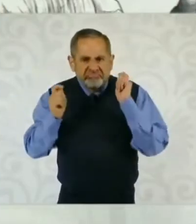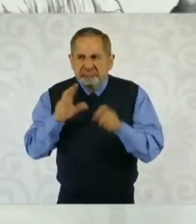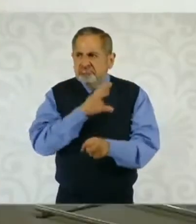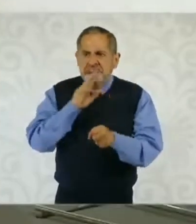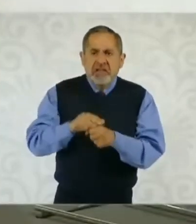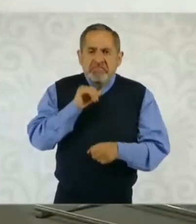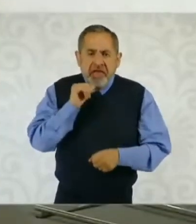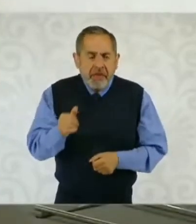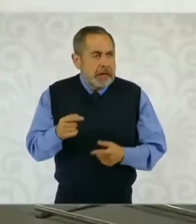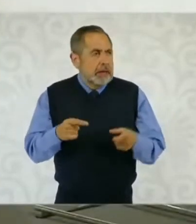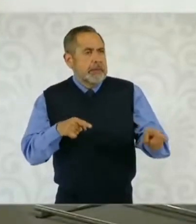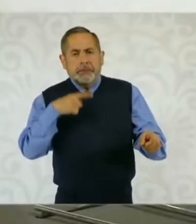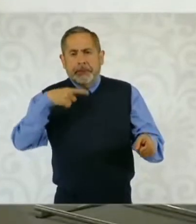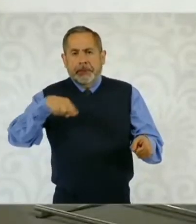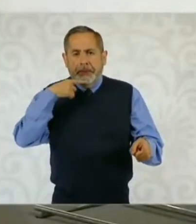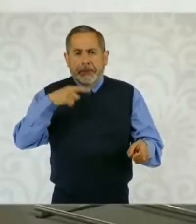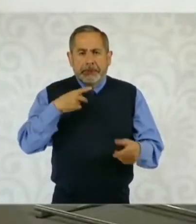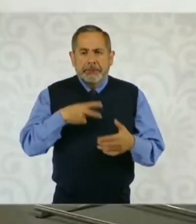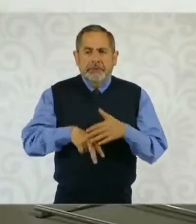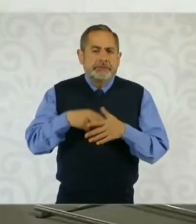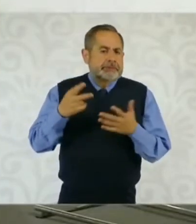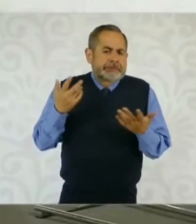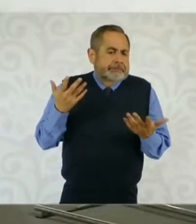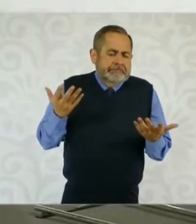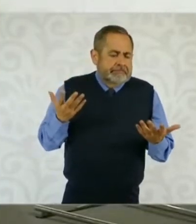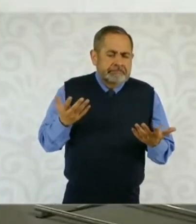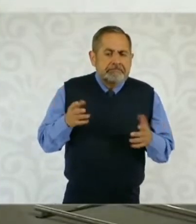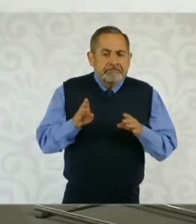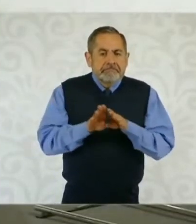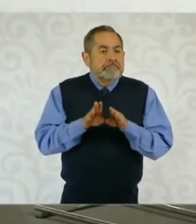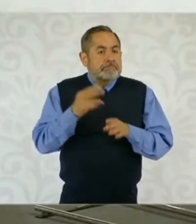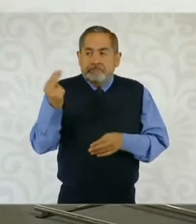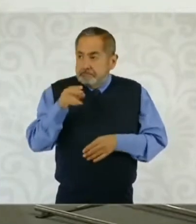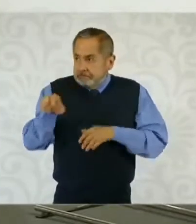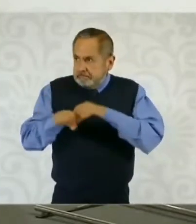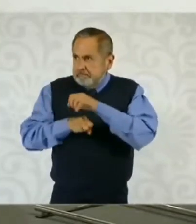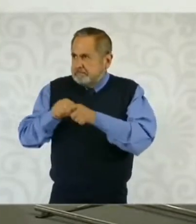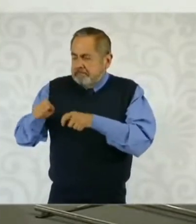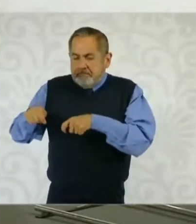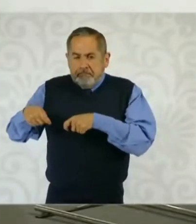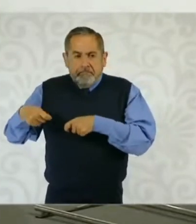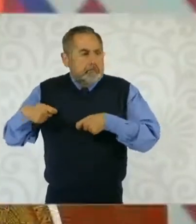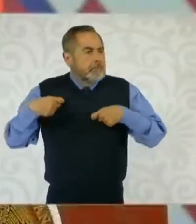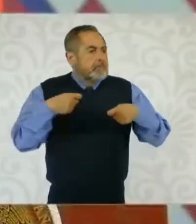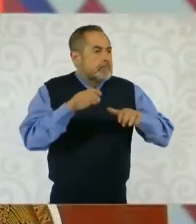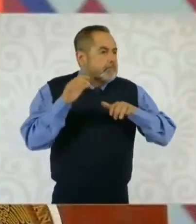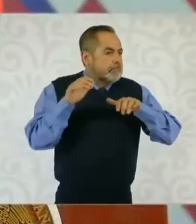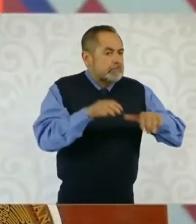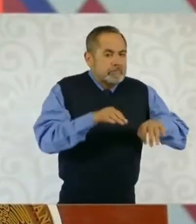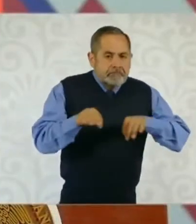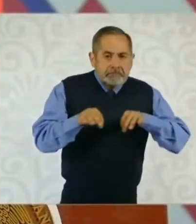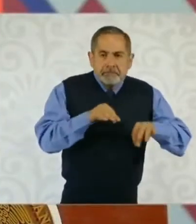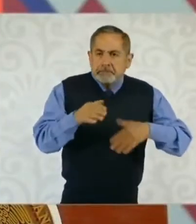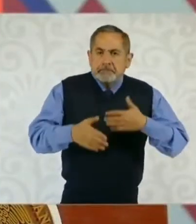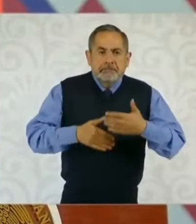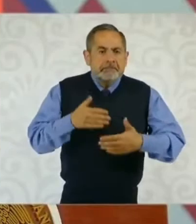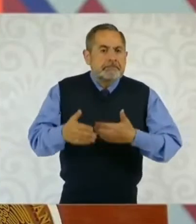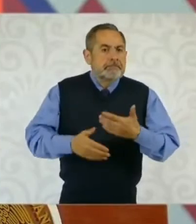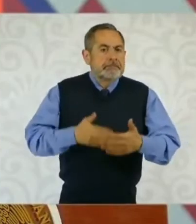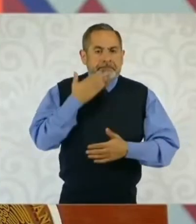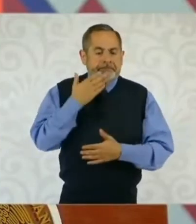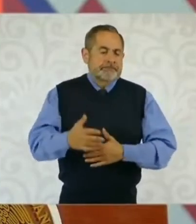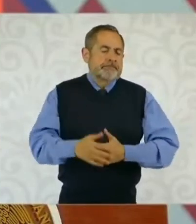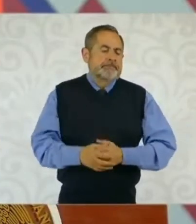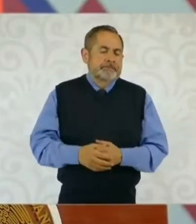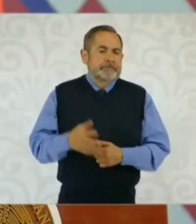ese lugar sirva para salvar vidas, para sanar. Entonces, con